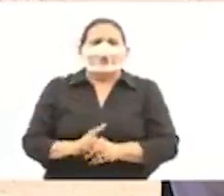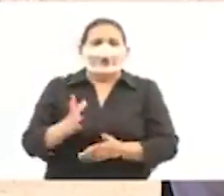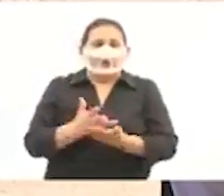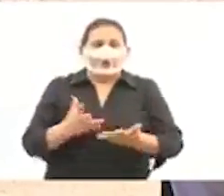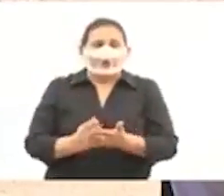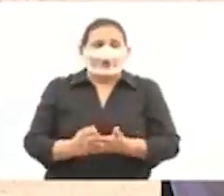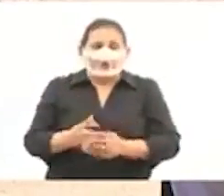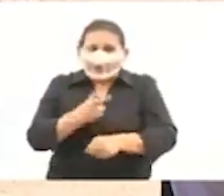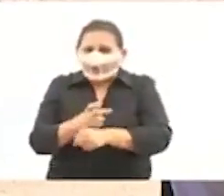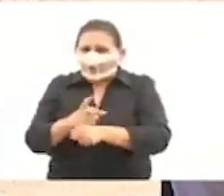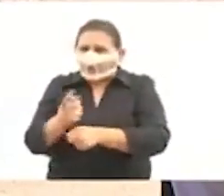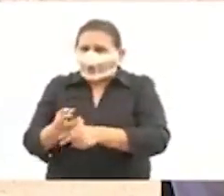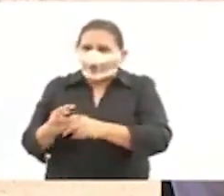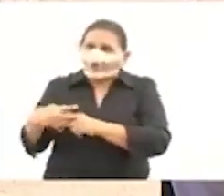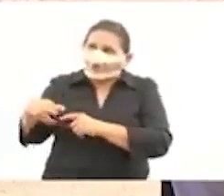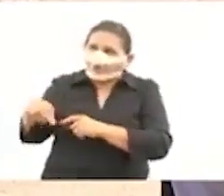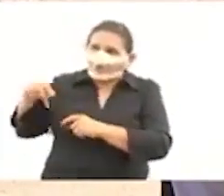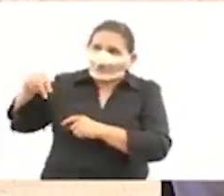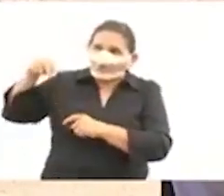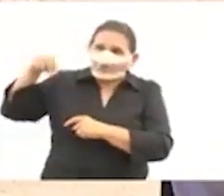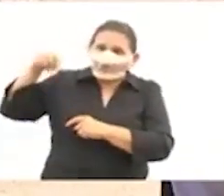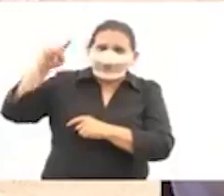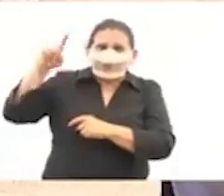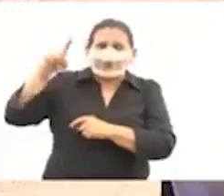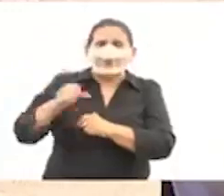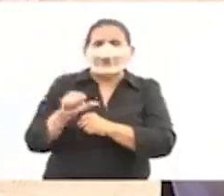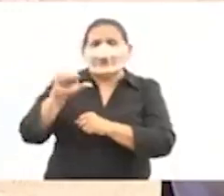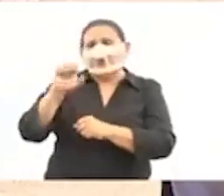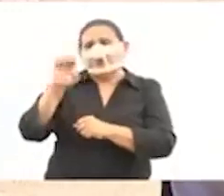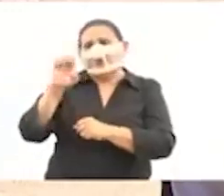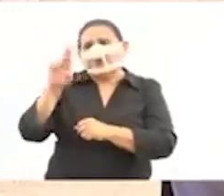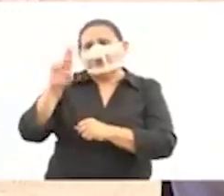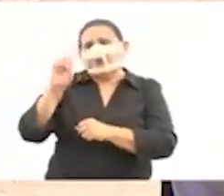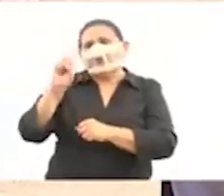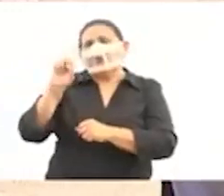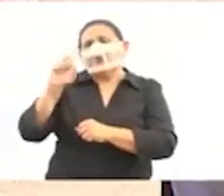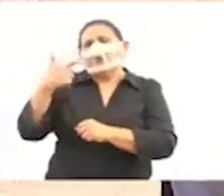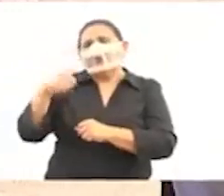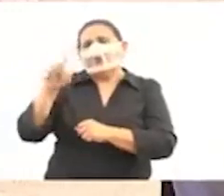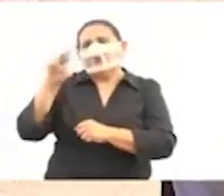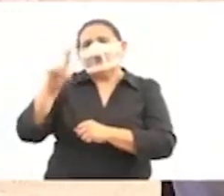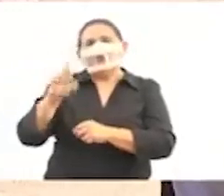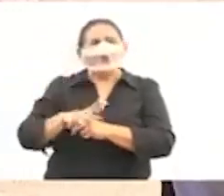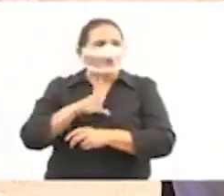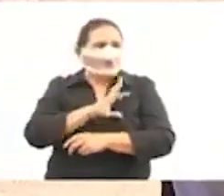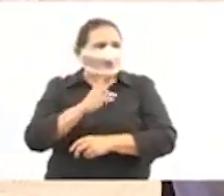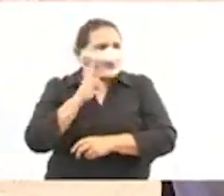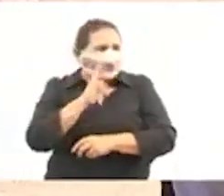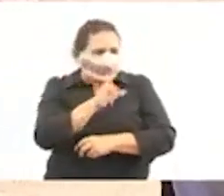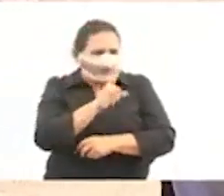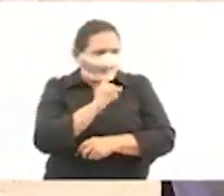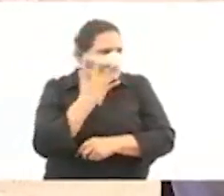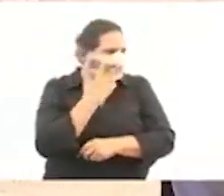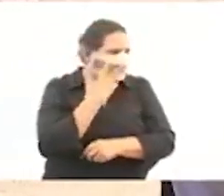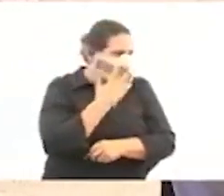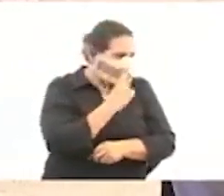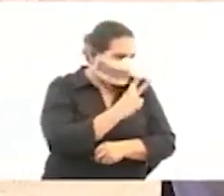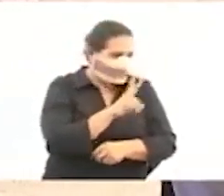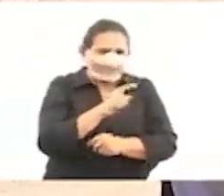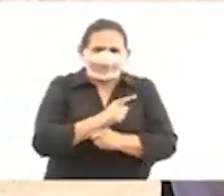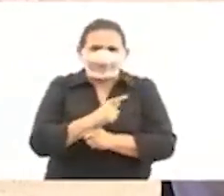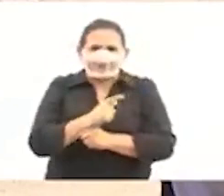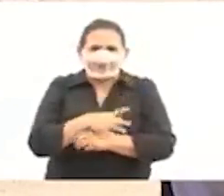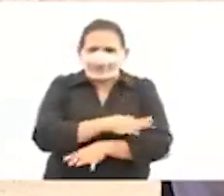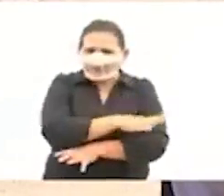a subir a uno de los aerogeneradores a 120 metros de altura se puede ver perfectamente no solamente el bonito paisaje